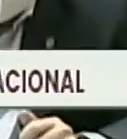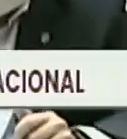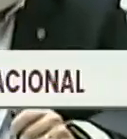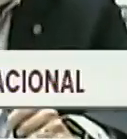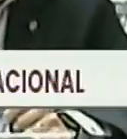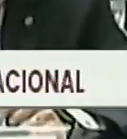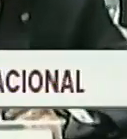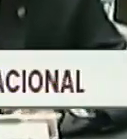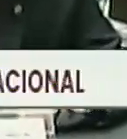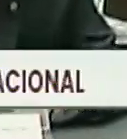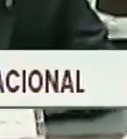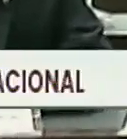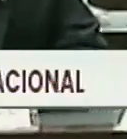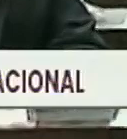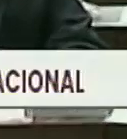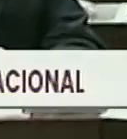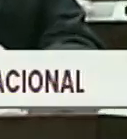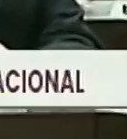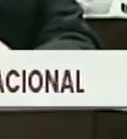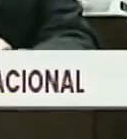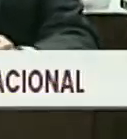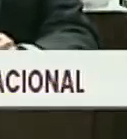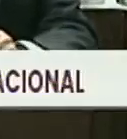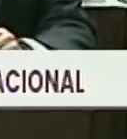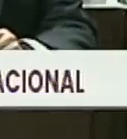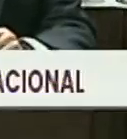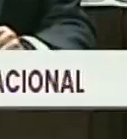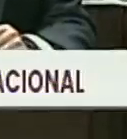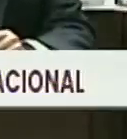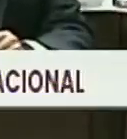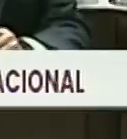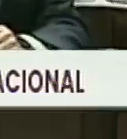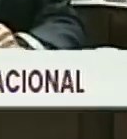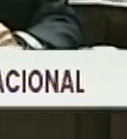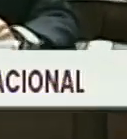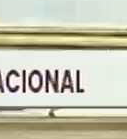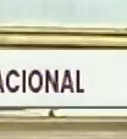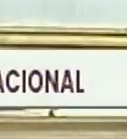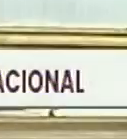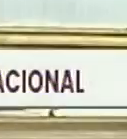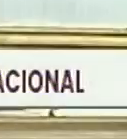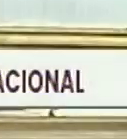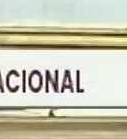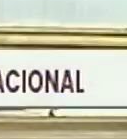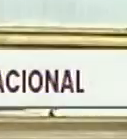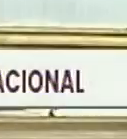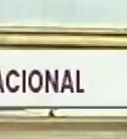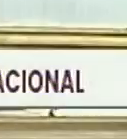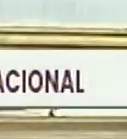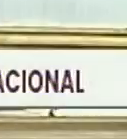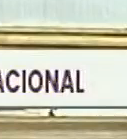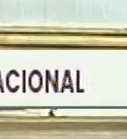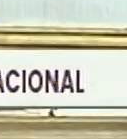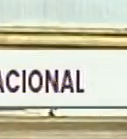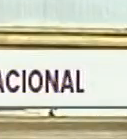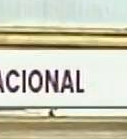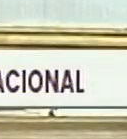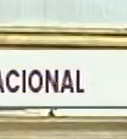integran la Cámara Legislativa del Parlamento Venezolano. En el derecho de